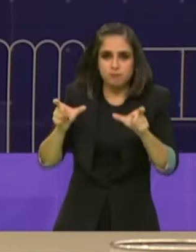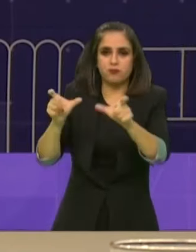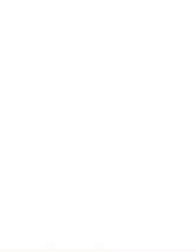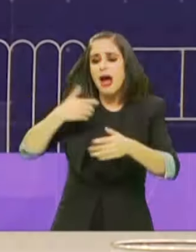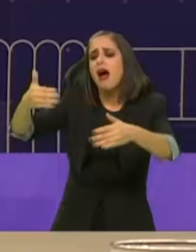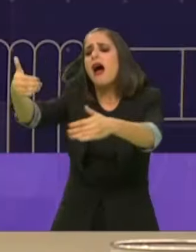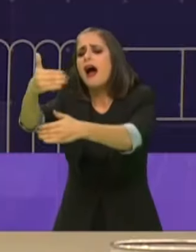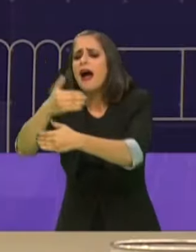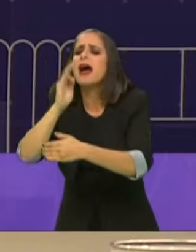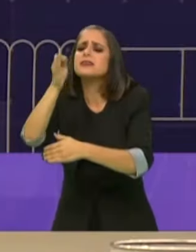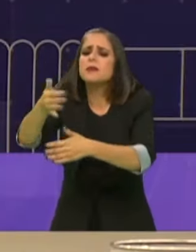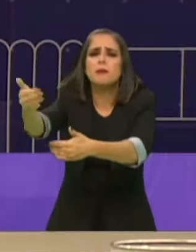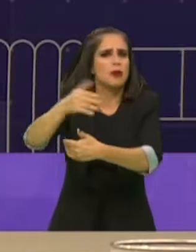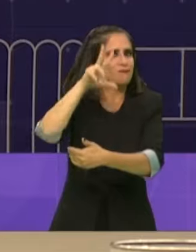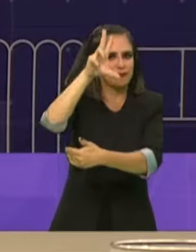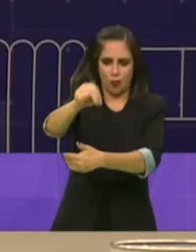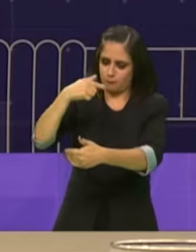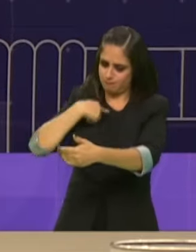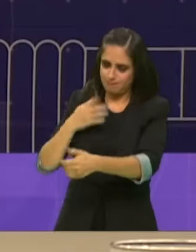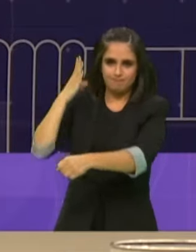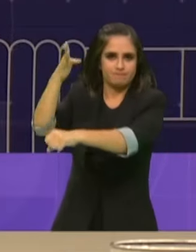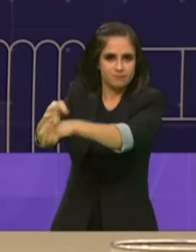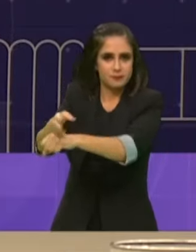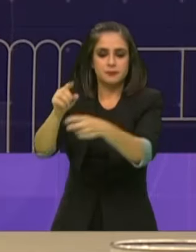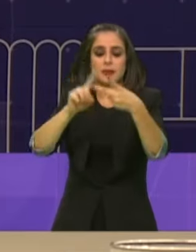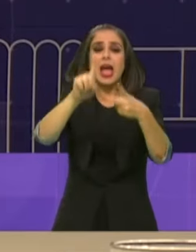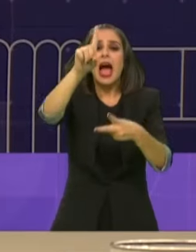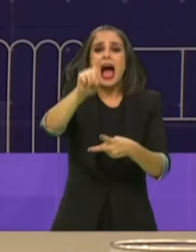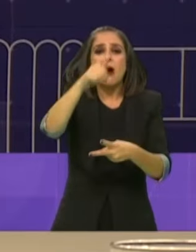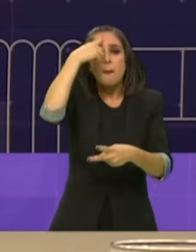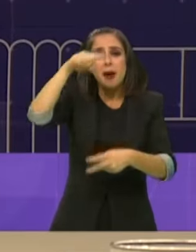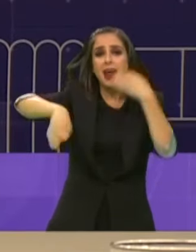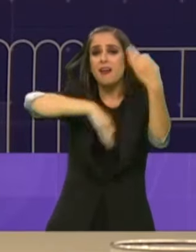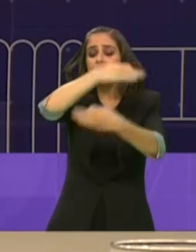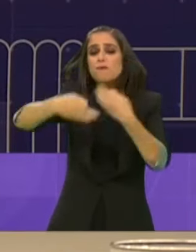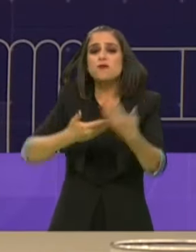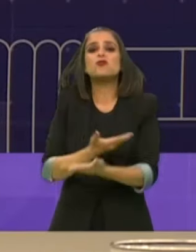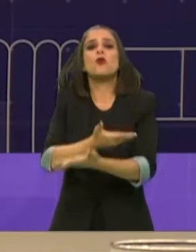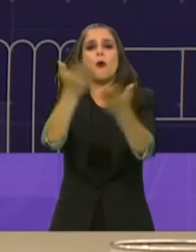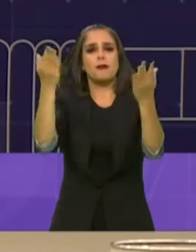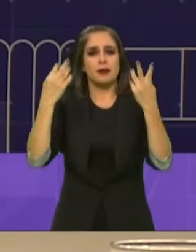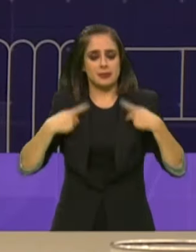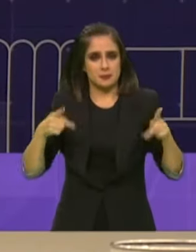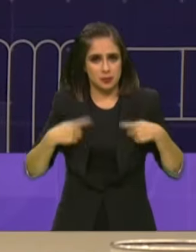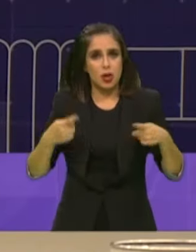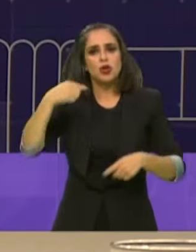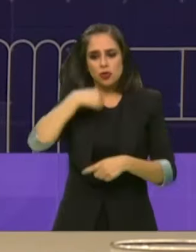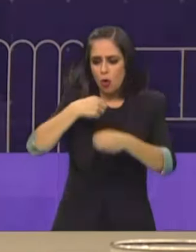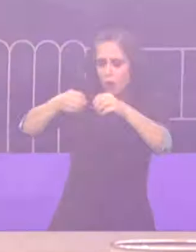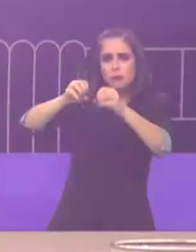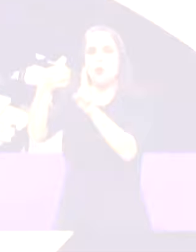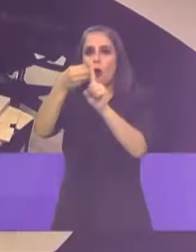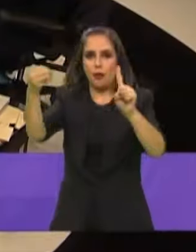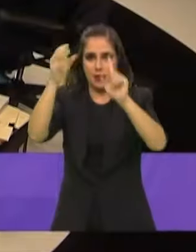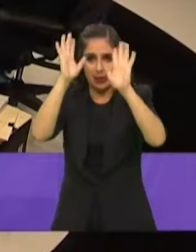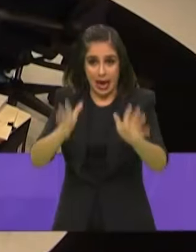delincuentes. Agua para todos. Precisamente porque vamos a arreglar las fugas que no